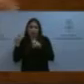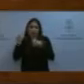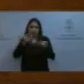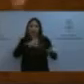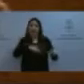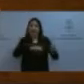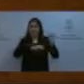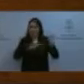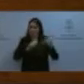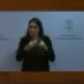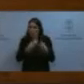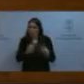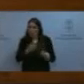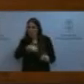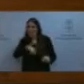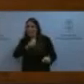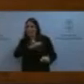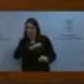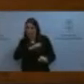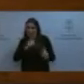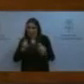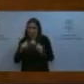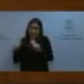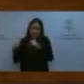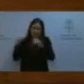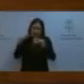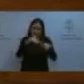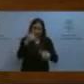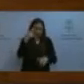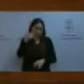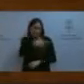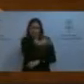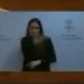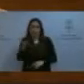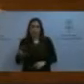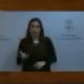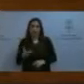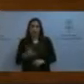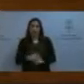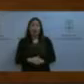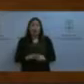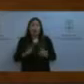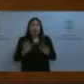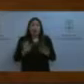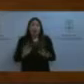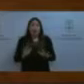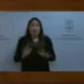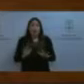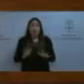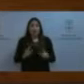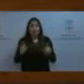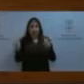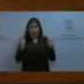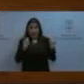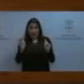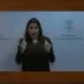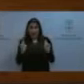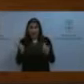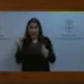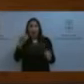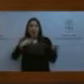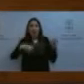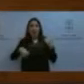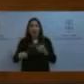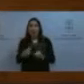hablo de Asturias, hablo de España. Lo sabemos todos. Y a pesar de todo esto, Llanes solo cuenta con una ambulancia